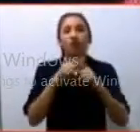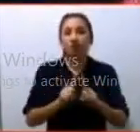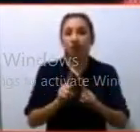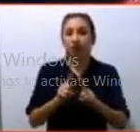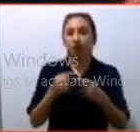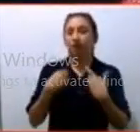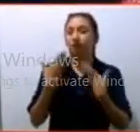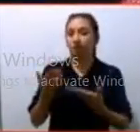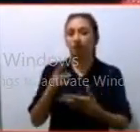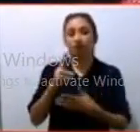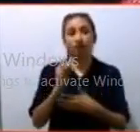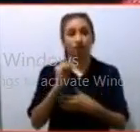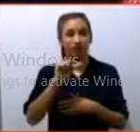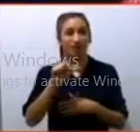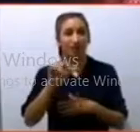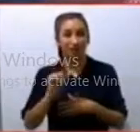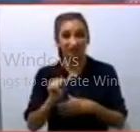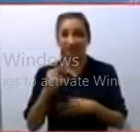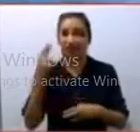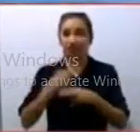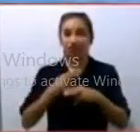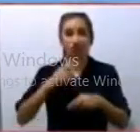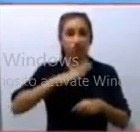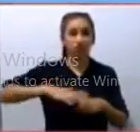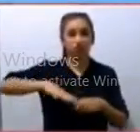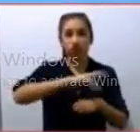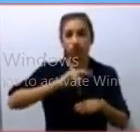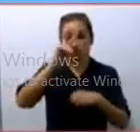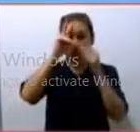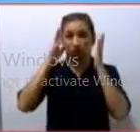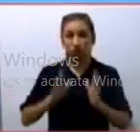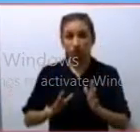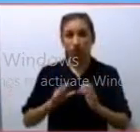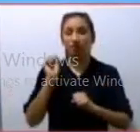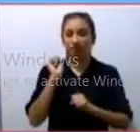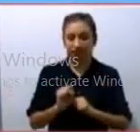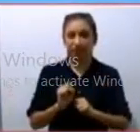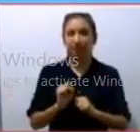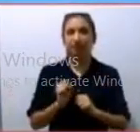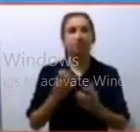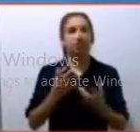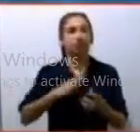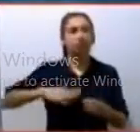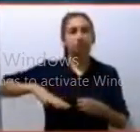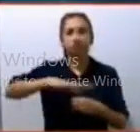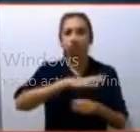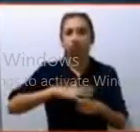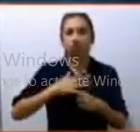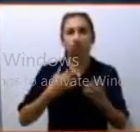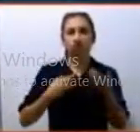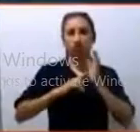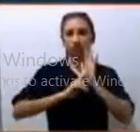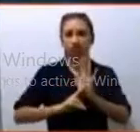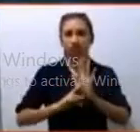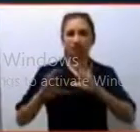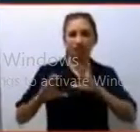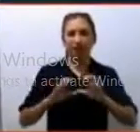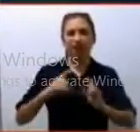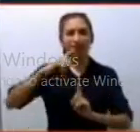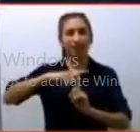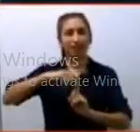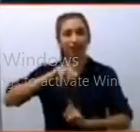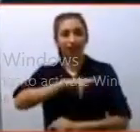Rosalía, en nombre de esos peruanos que sí empatizamos, en nombre de todos aquellos que estamos haciendo Teletón y